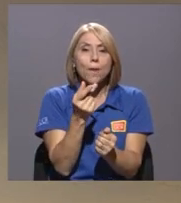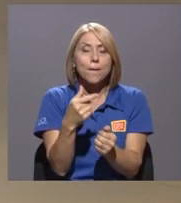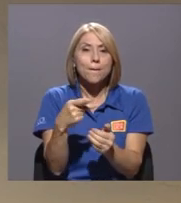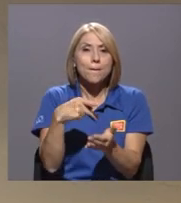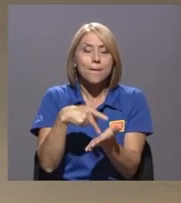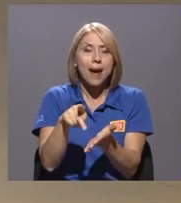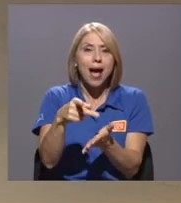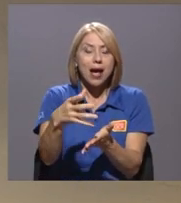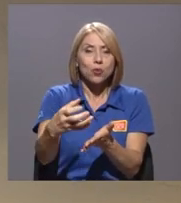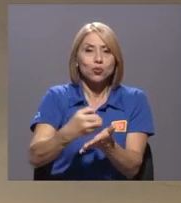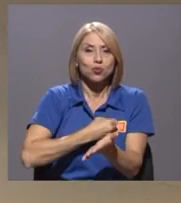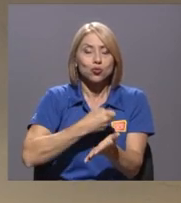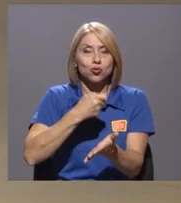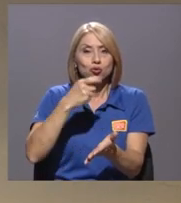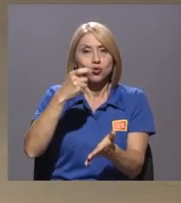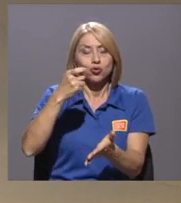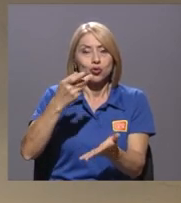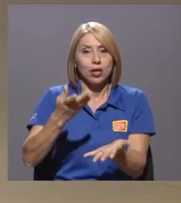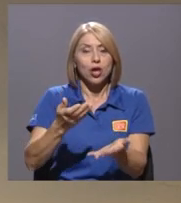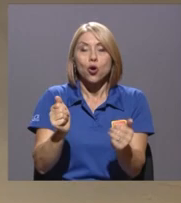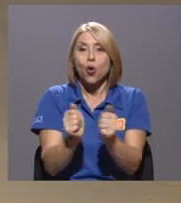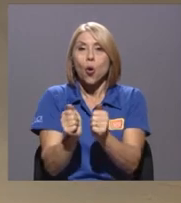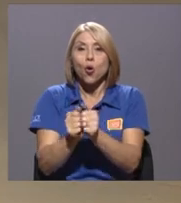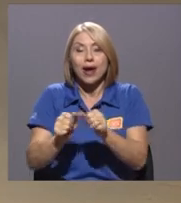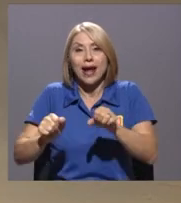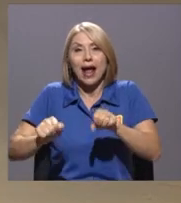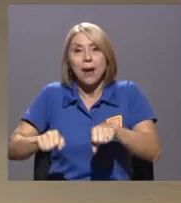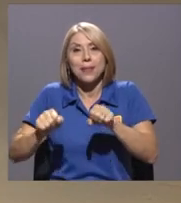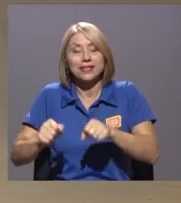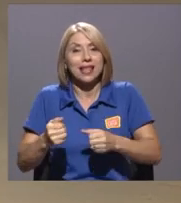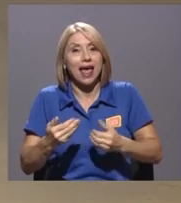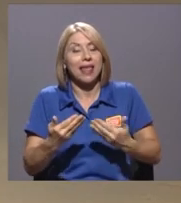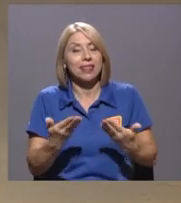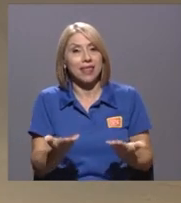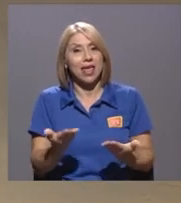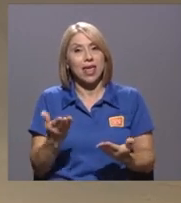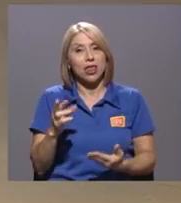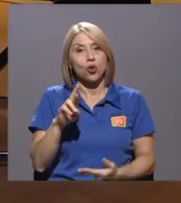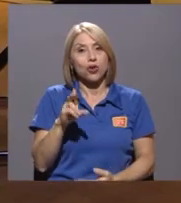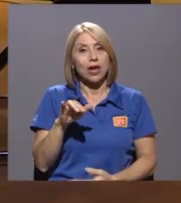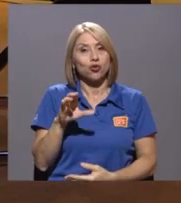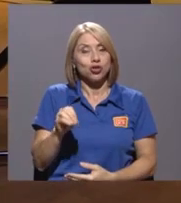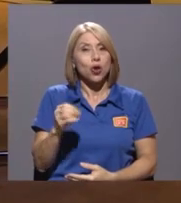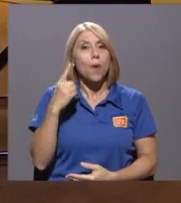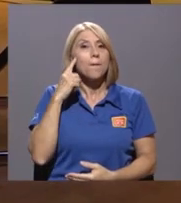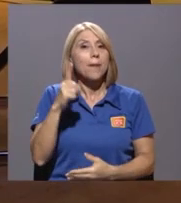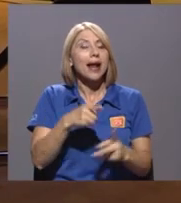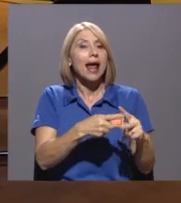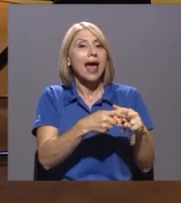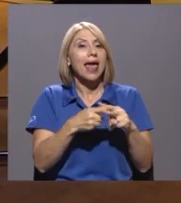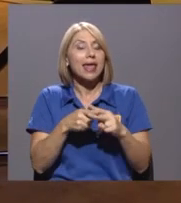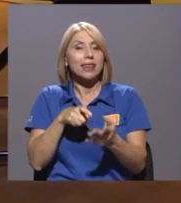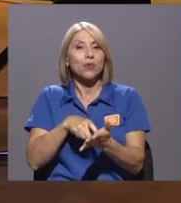con los impuestos que ustedes pagan y con la capacidad de doña rocío de endeudarse seguimos